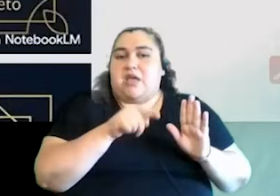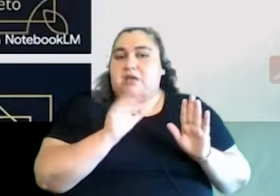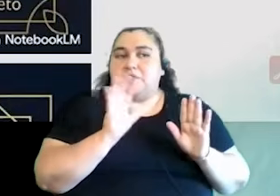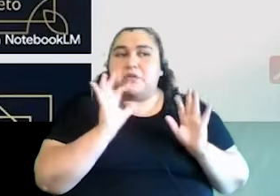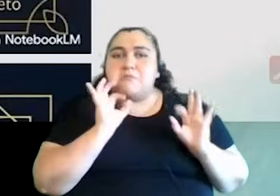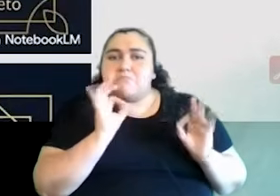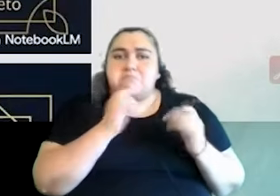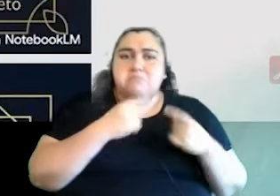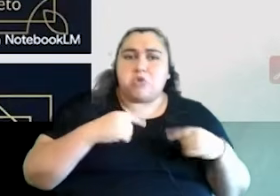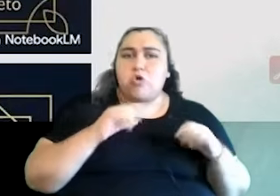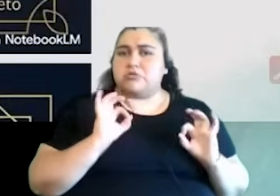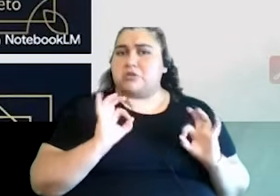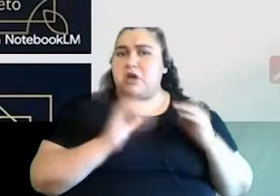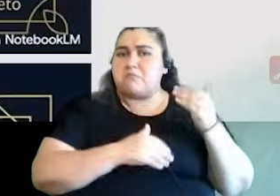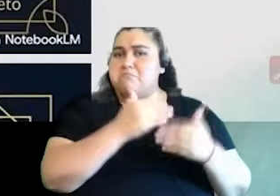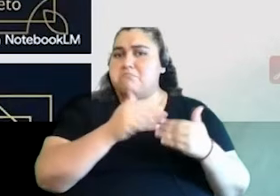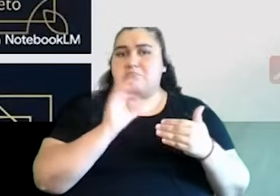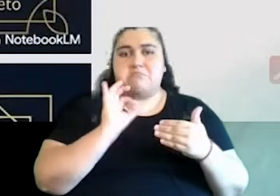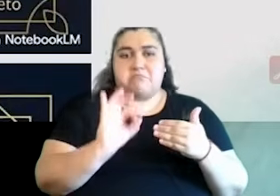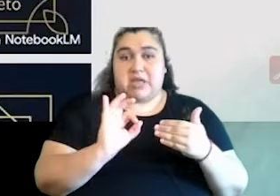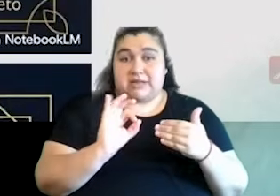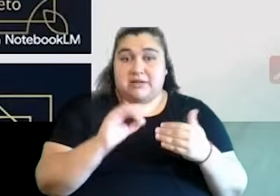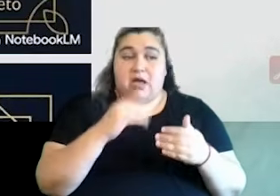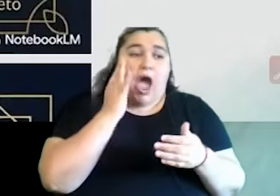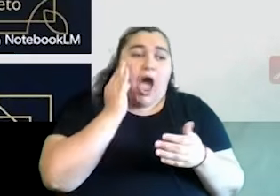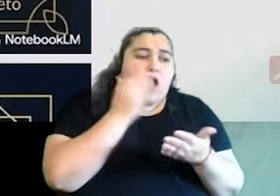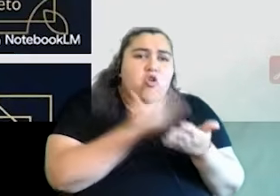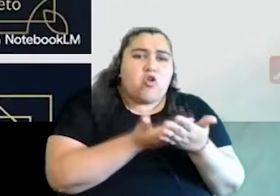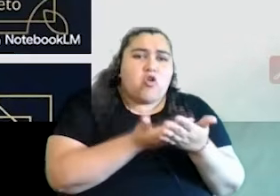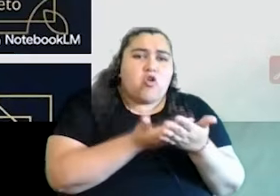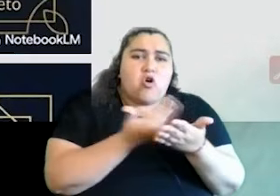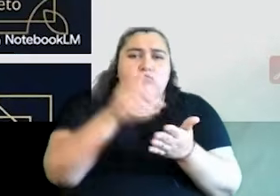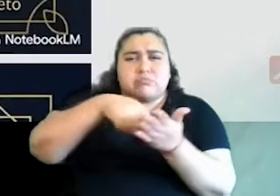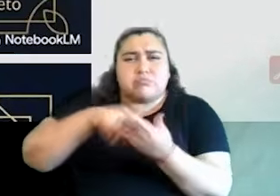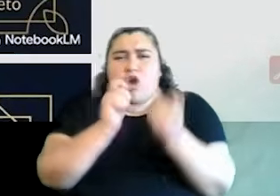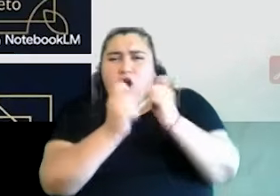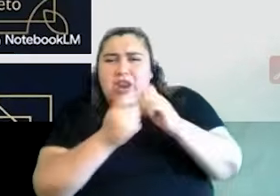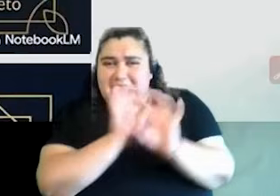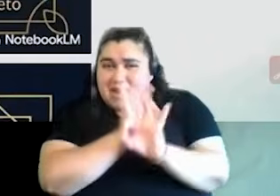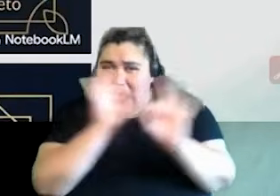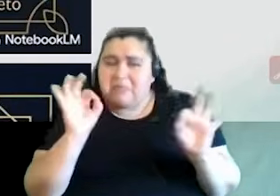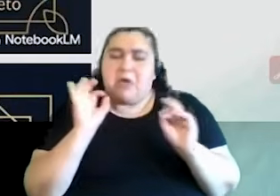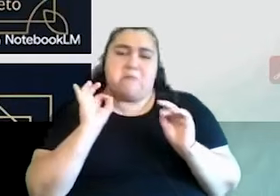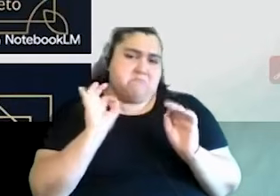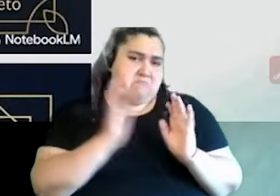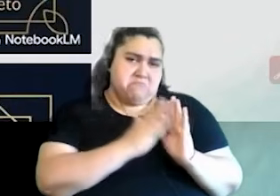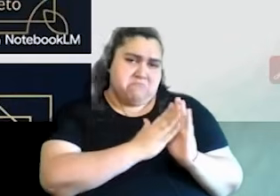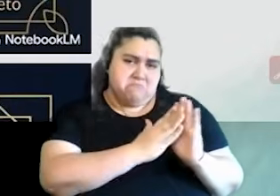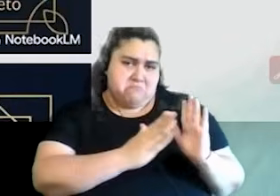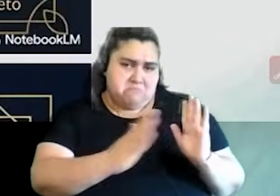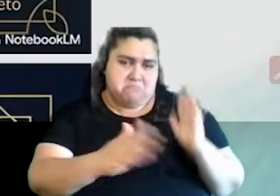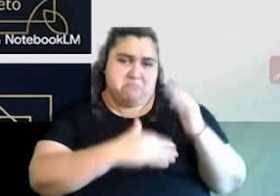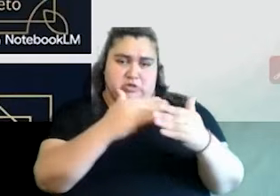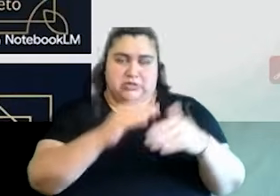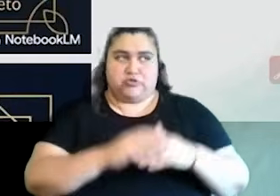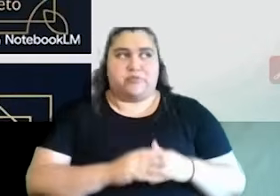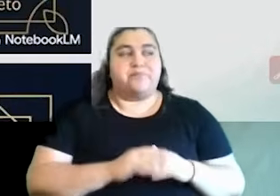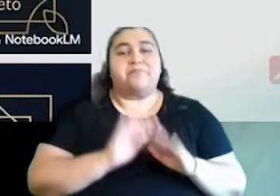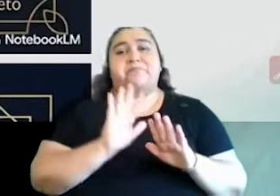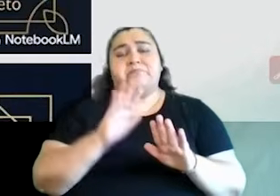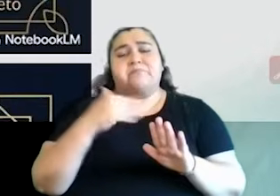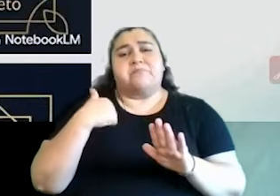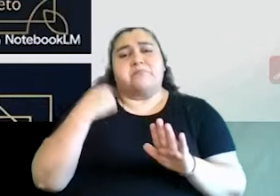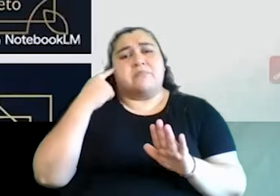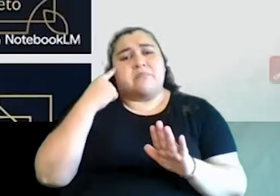objeciones sobre esas presentaciones. Pero está previsto que, obviamente, dentro de las facultades de verificación